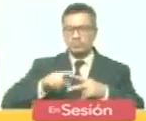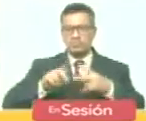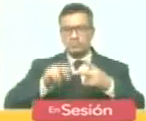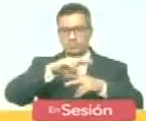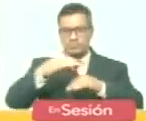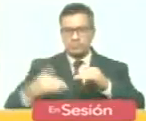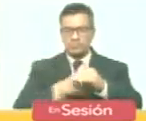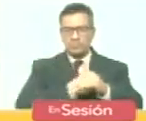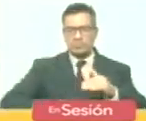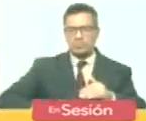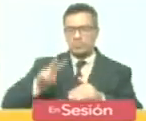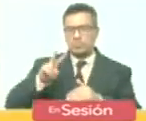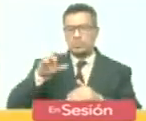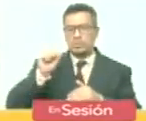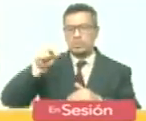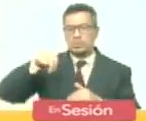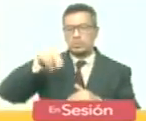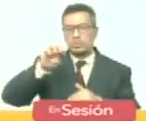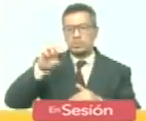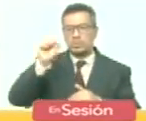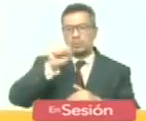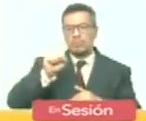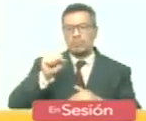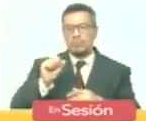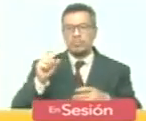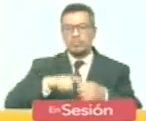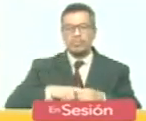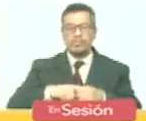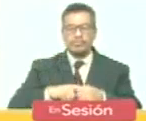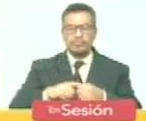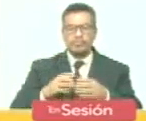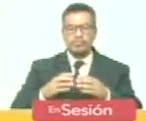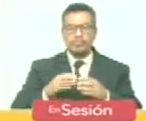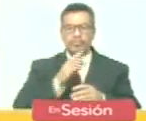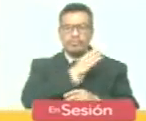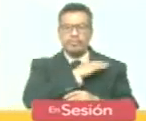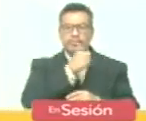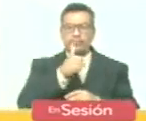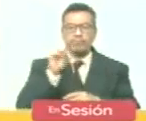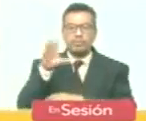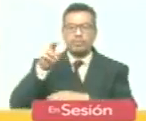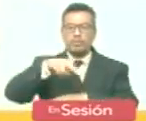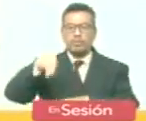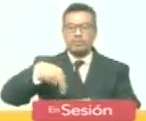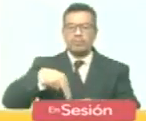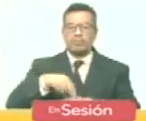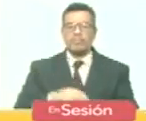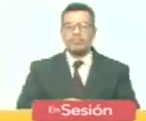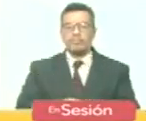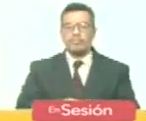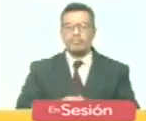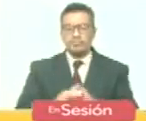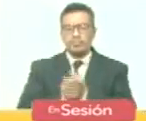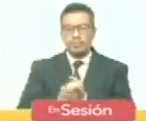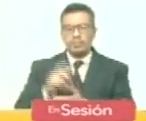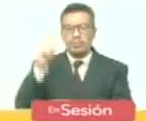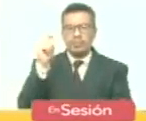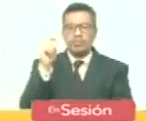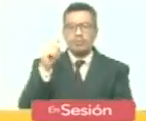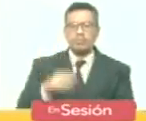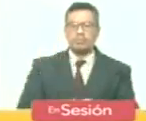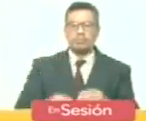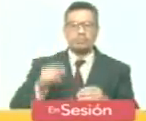vicepresidenta Vanessa Montero y demás miembros de la Junta Directiva de la Asamblea Nacional, colegas diputados